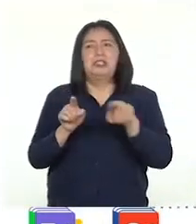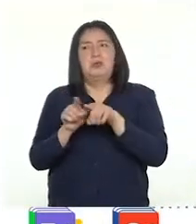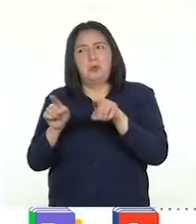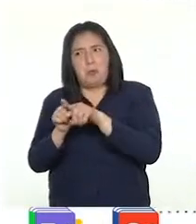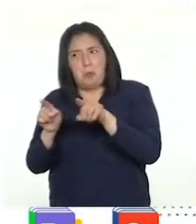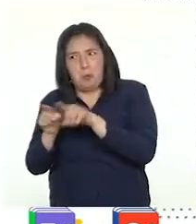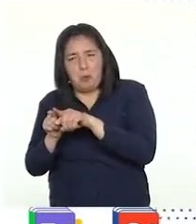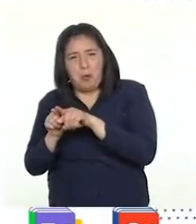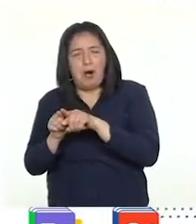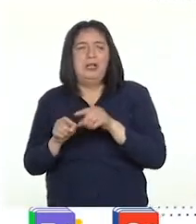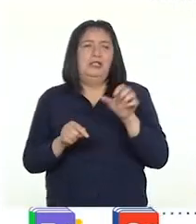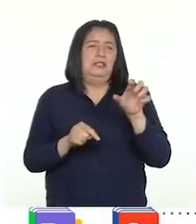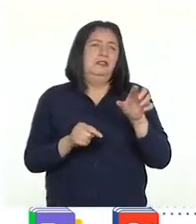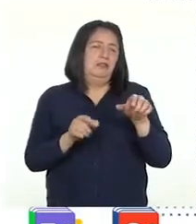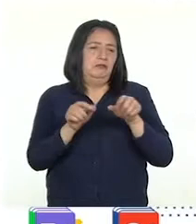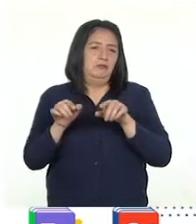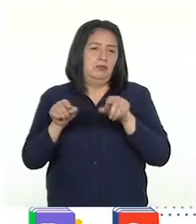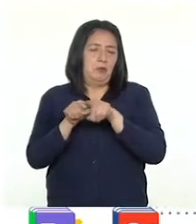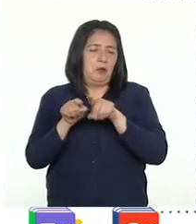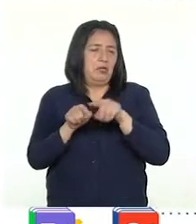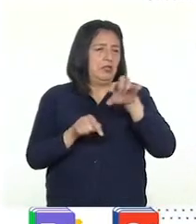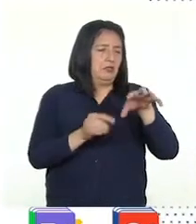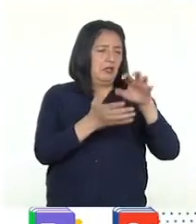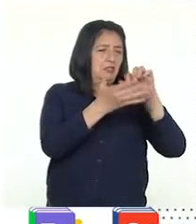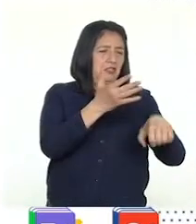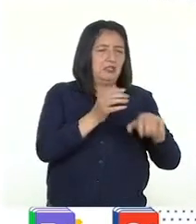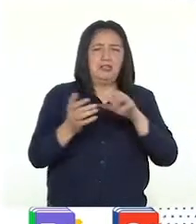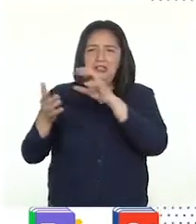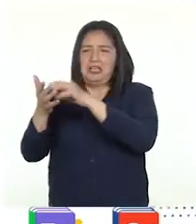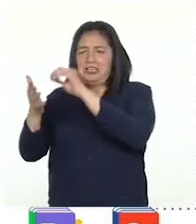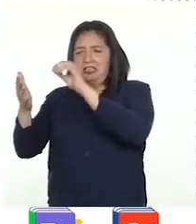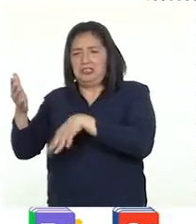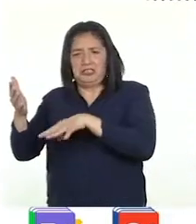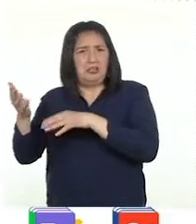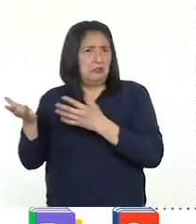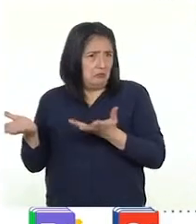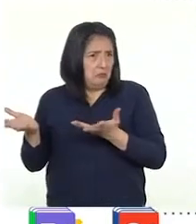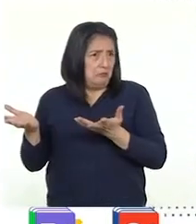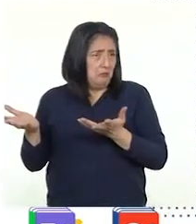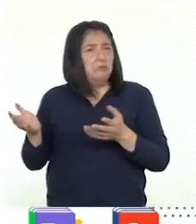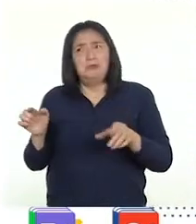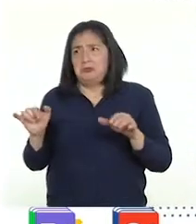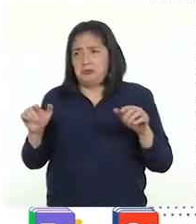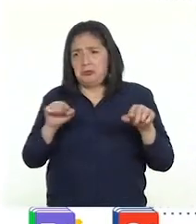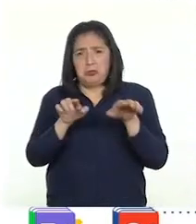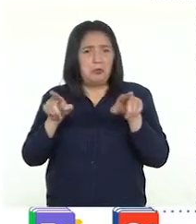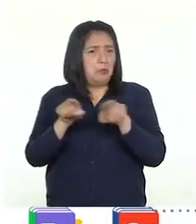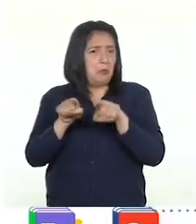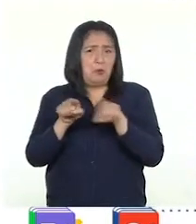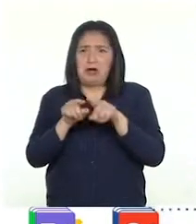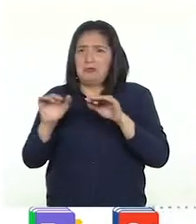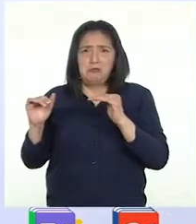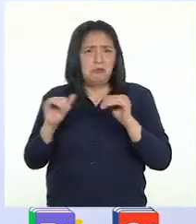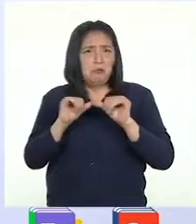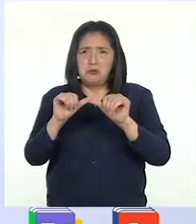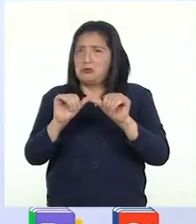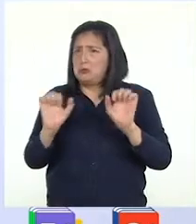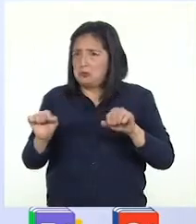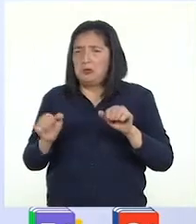de unidades de un miembro de la igualdad y luego quitas la misma cantidad de unidades del otro, la igualdad se